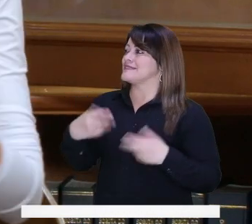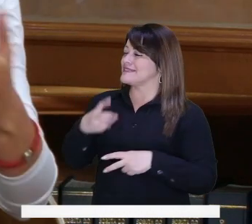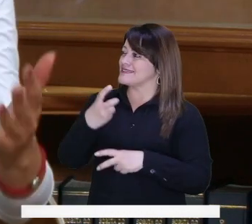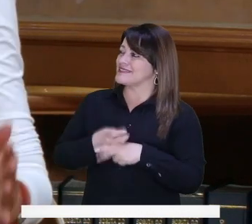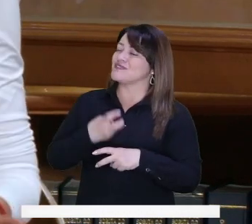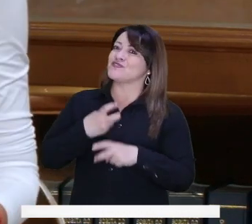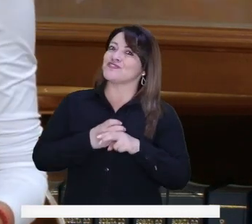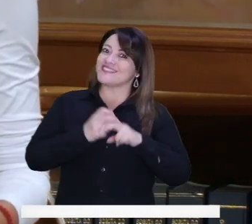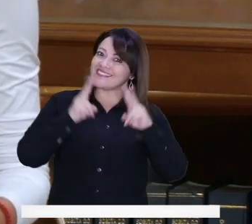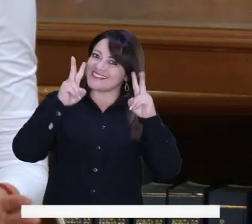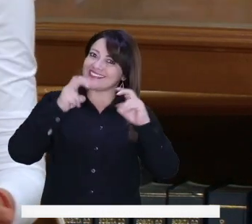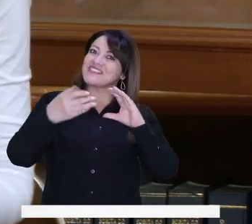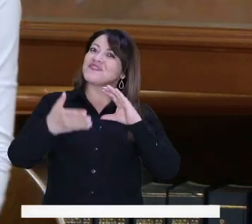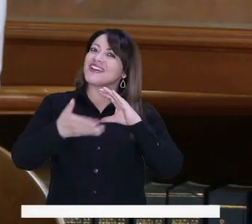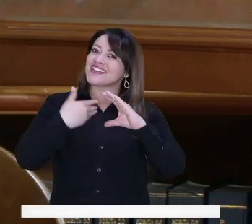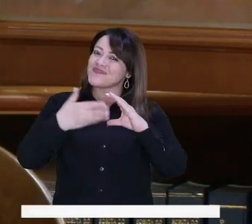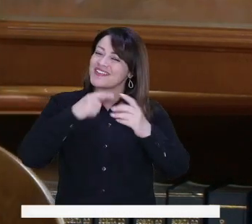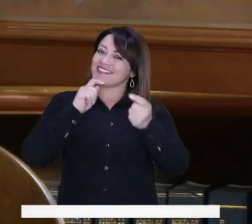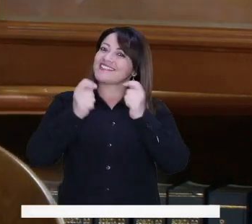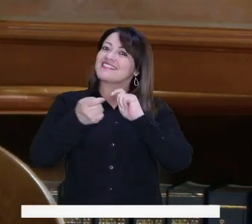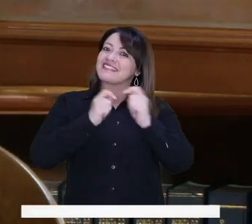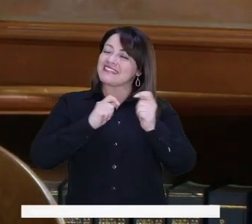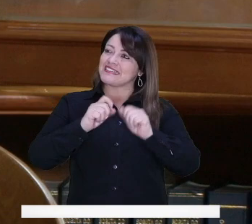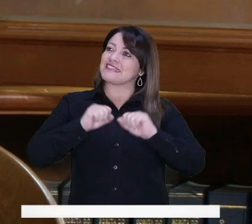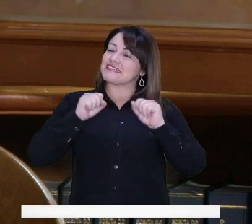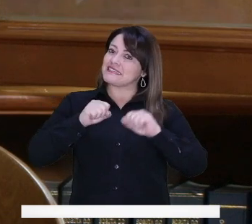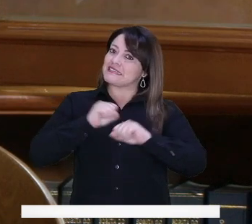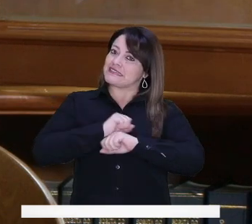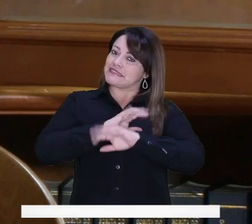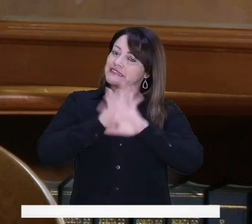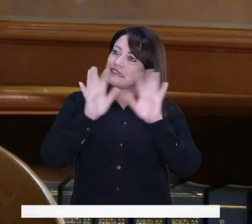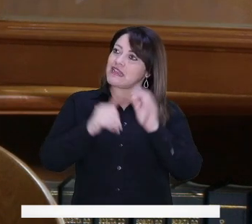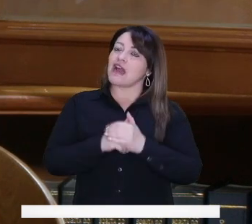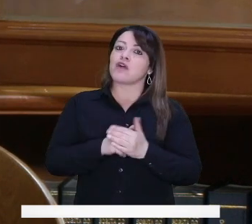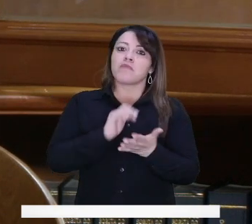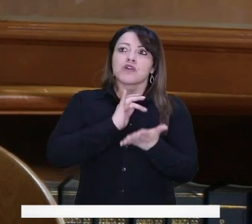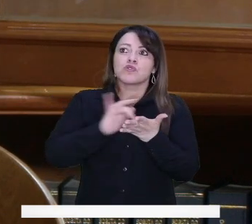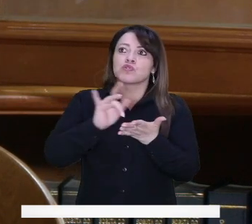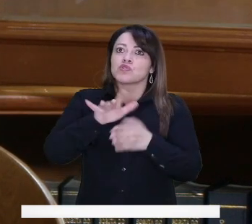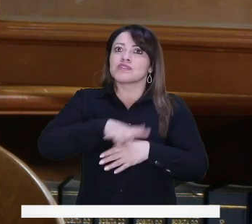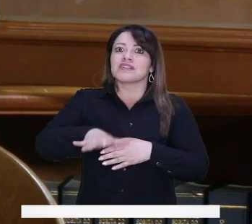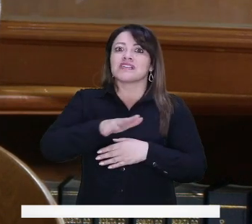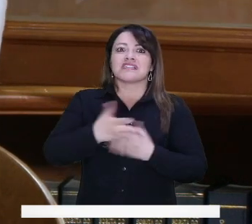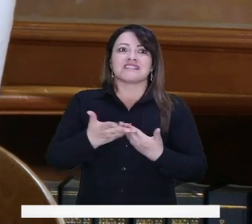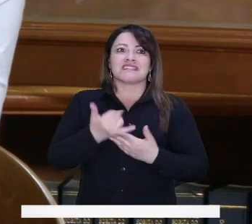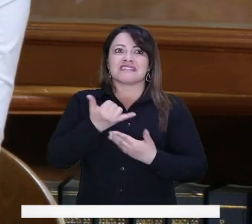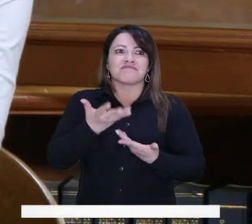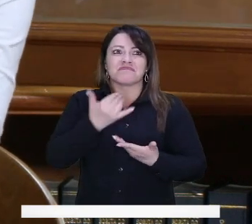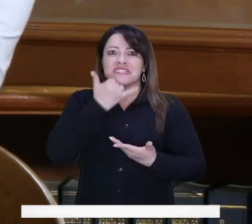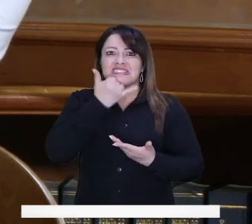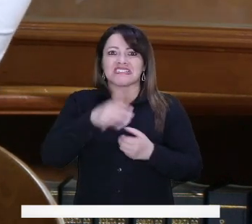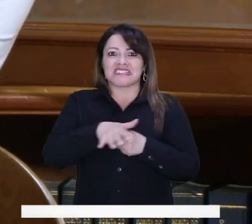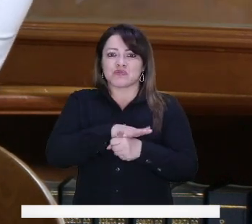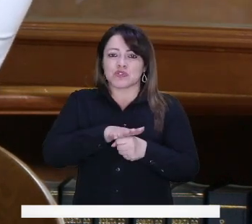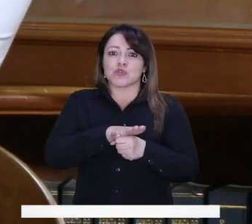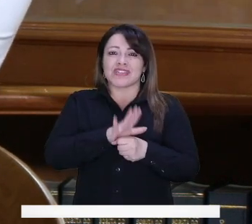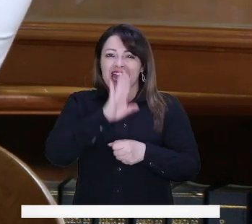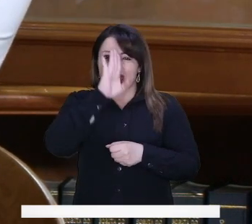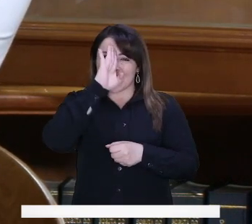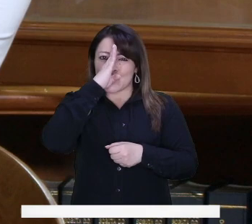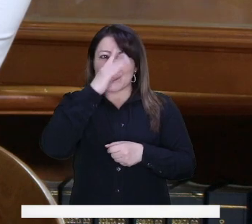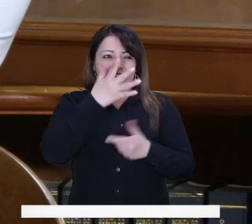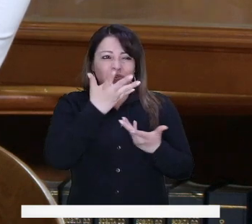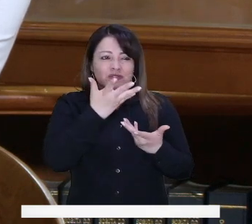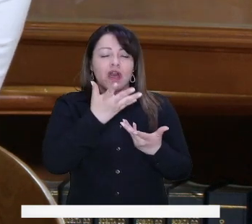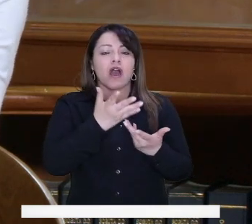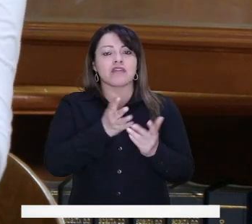bastante complejo y extenso además este tema del cambio climático, de las emergencias que tenemos aquí en Bogotá. Nosotros hemos trasladado precisamente esas dudas